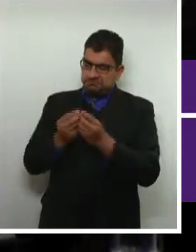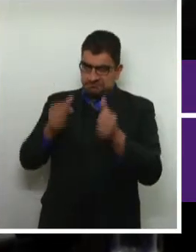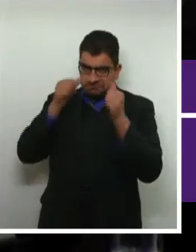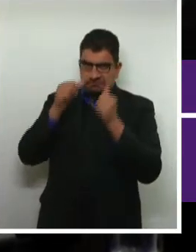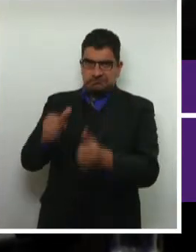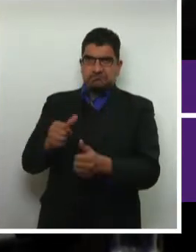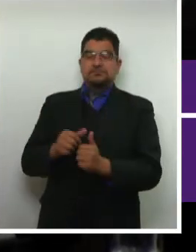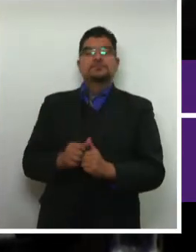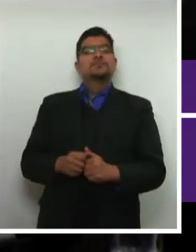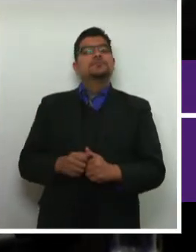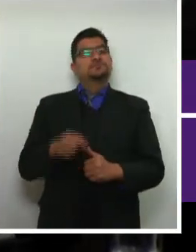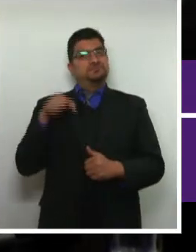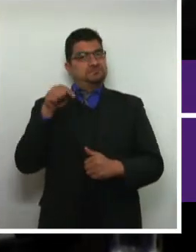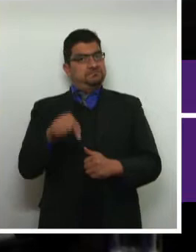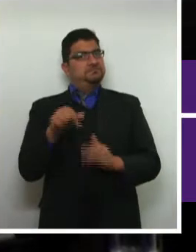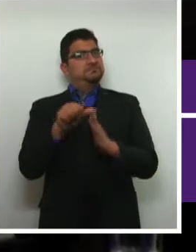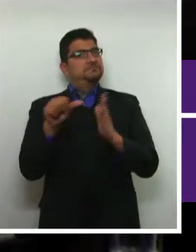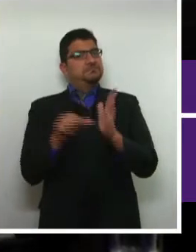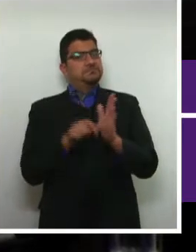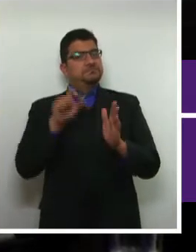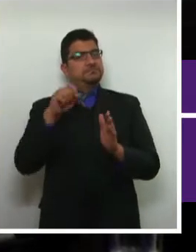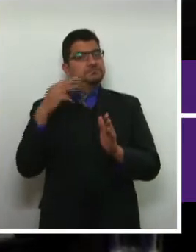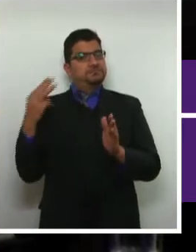ellos. En este artículo 23